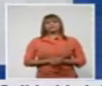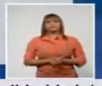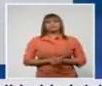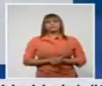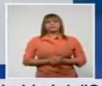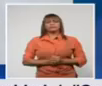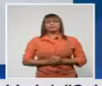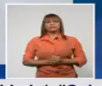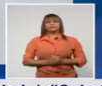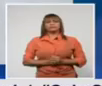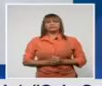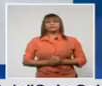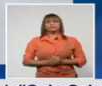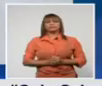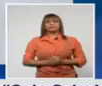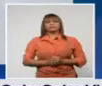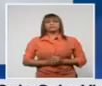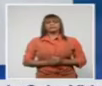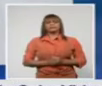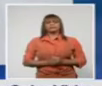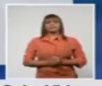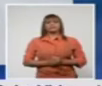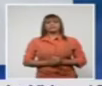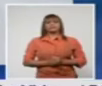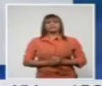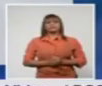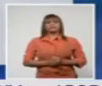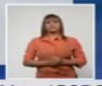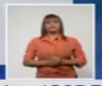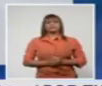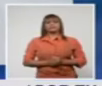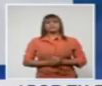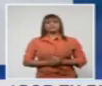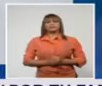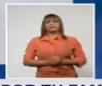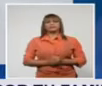nuestro país. Diagnosticaron casos en la jornada de ayer